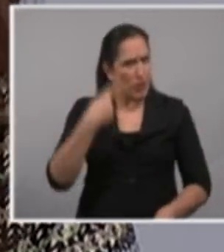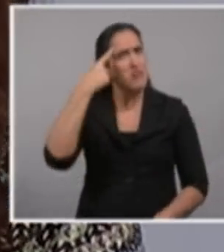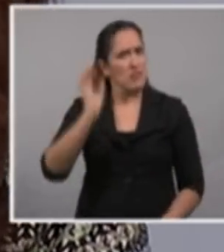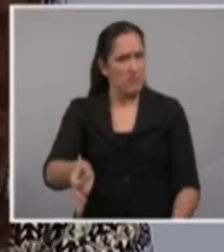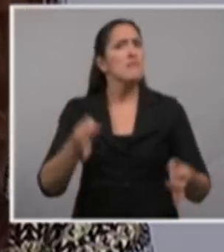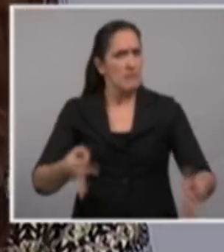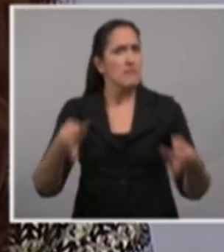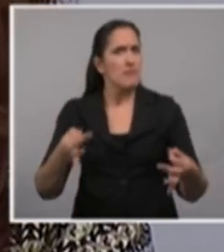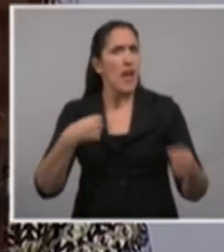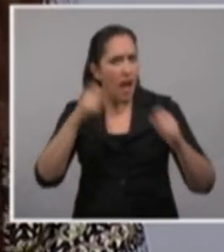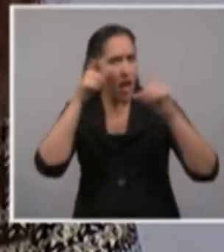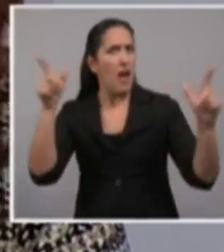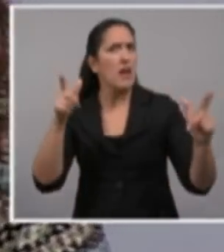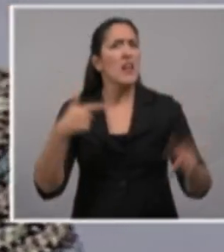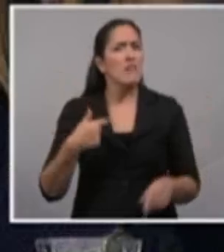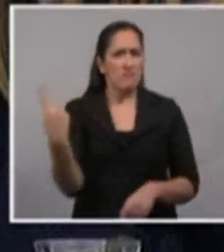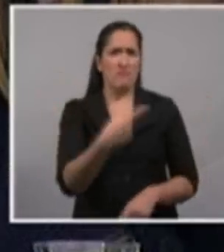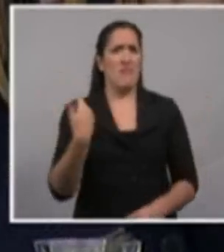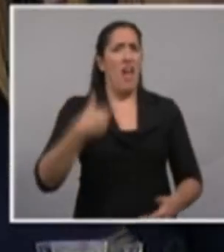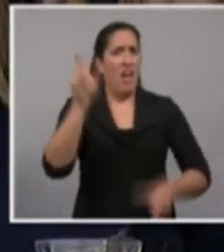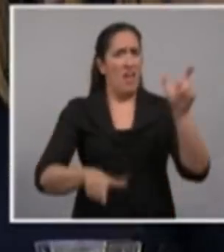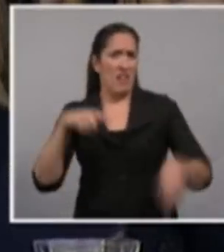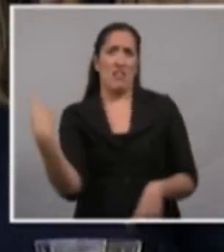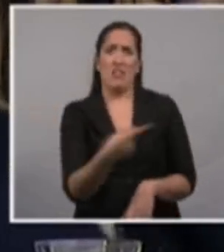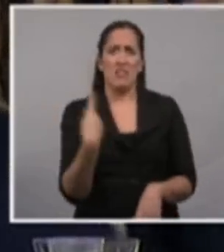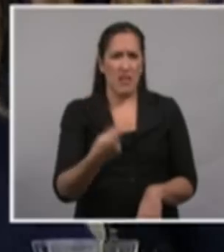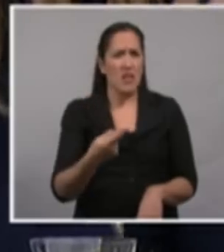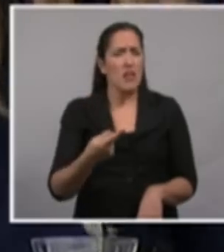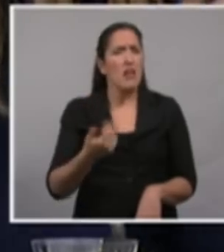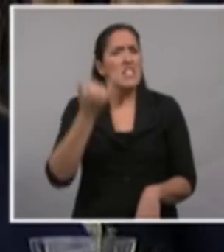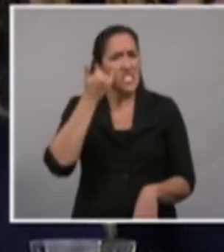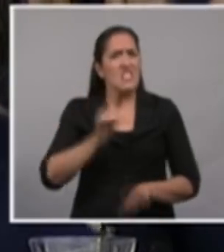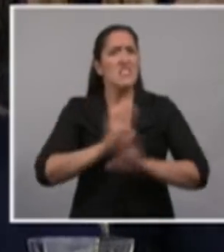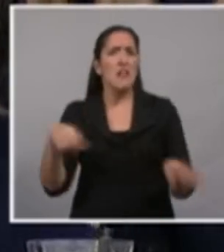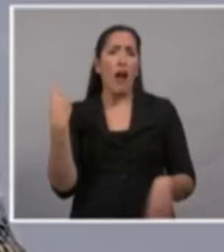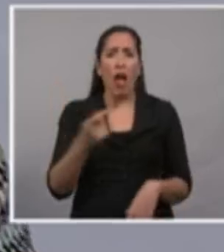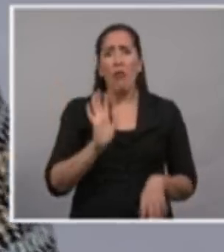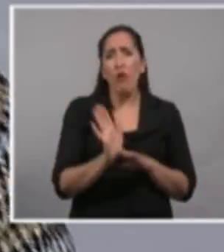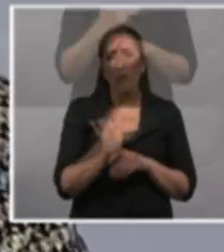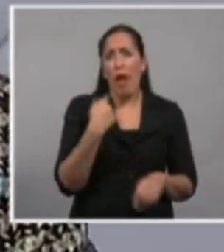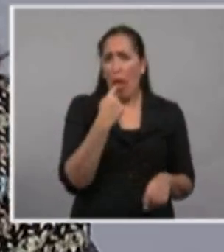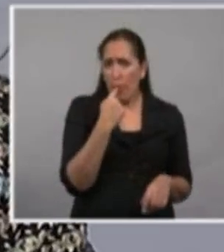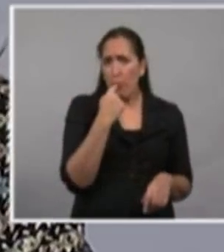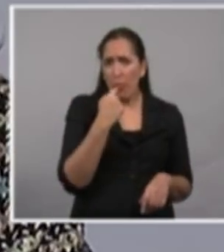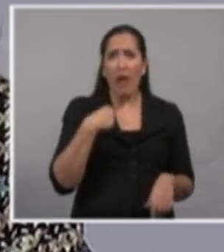pero no, los argentinos hace rato que dejamos de chuparnos el dedo.